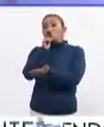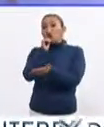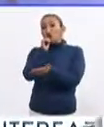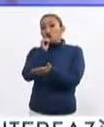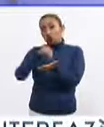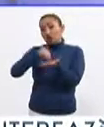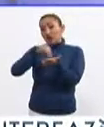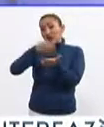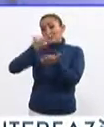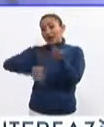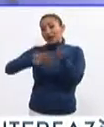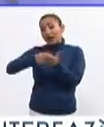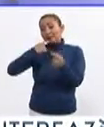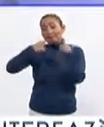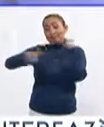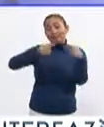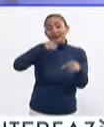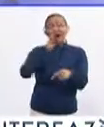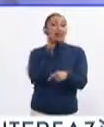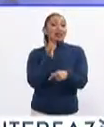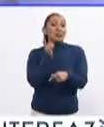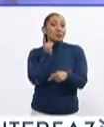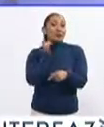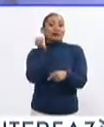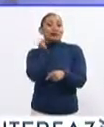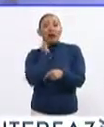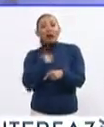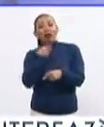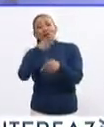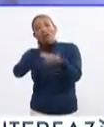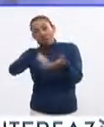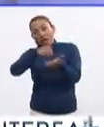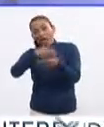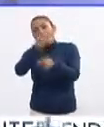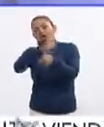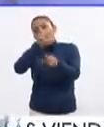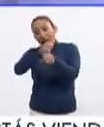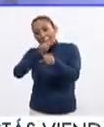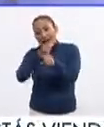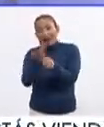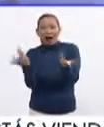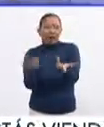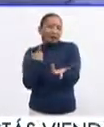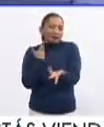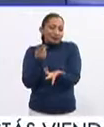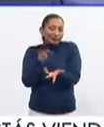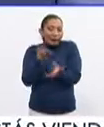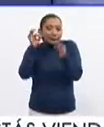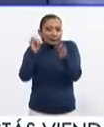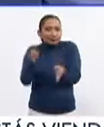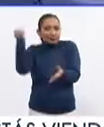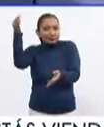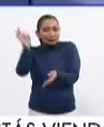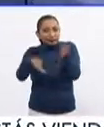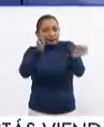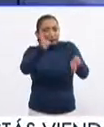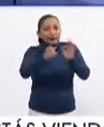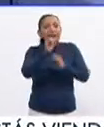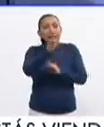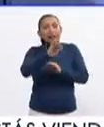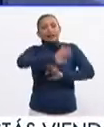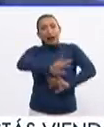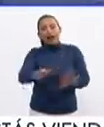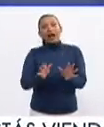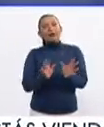tiene que pasar por las cámaras, ¿no? Todos los ajustes que vayan a hacer los legisladores, que sea aprobada y después para